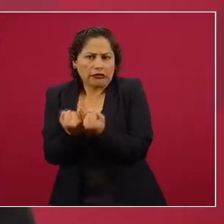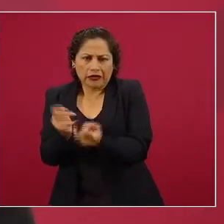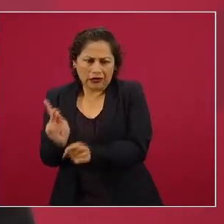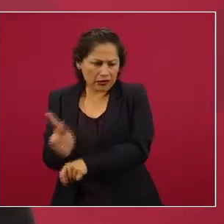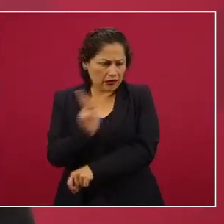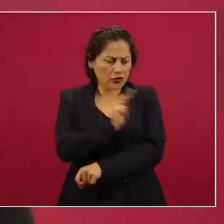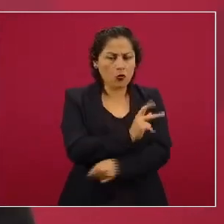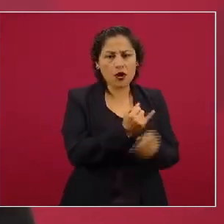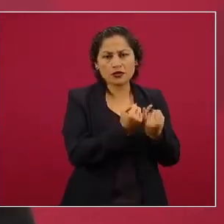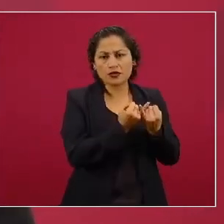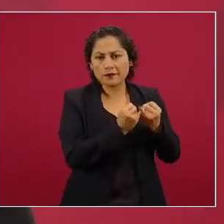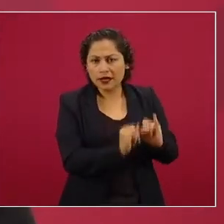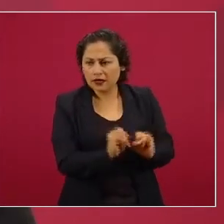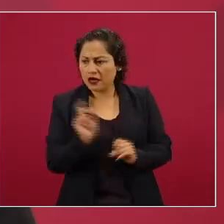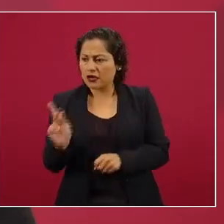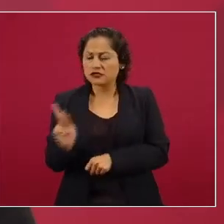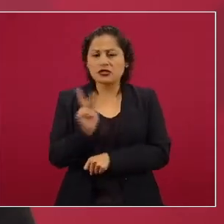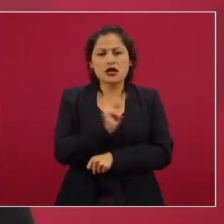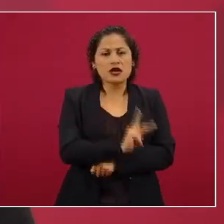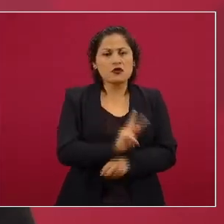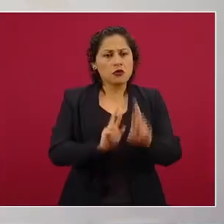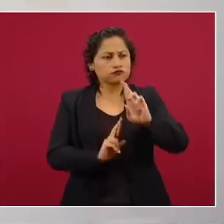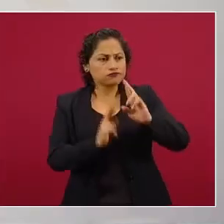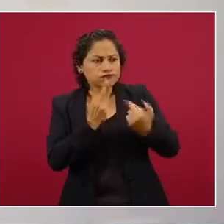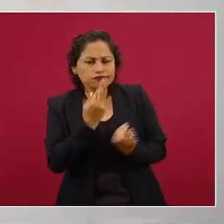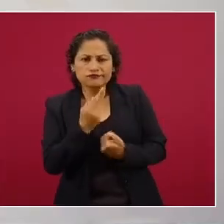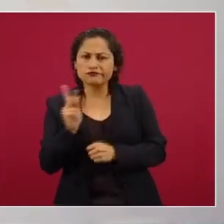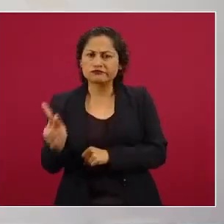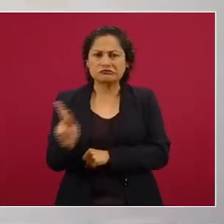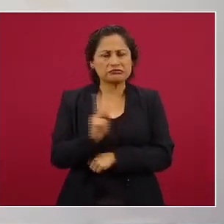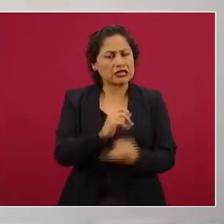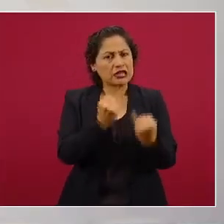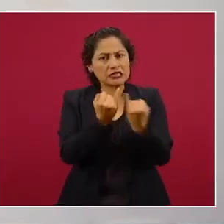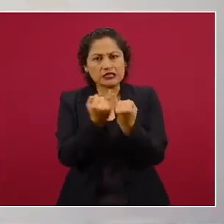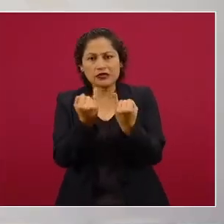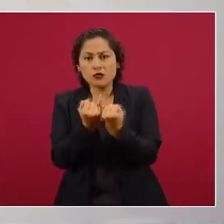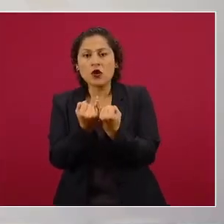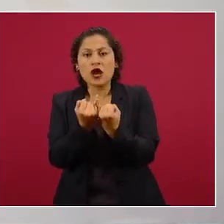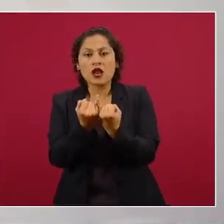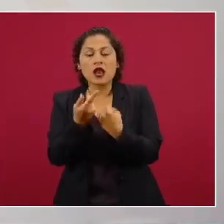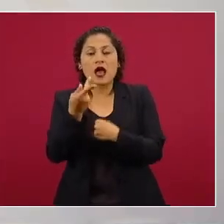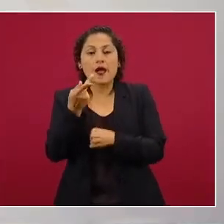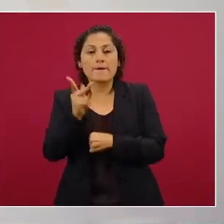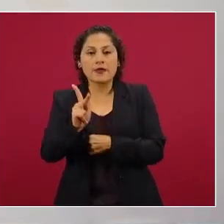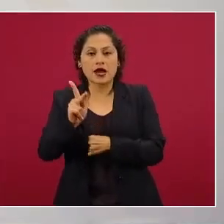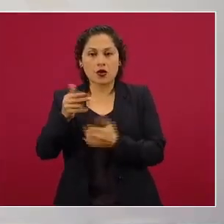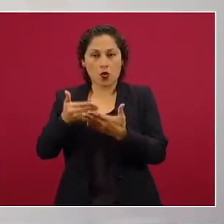la independencia, que la reforma, que la revolución. y lo estamos logrando sin violencia.